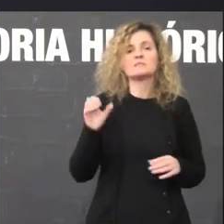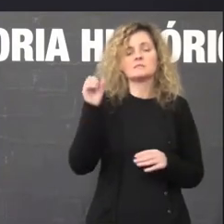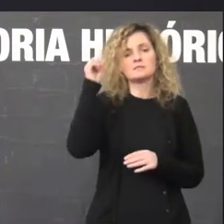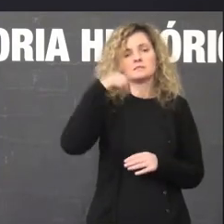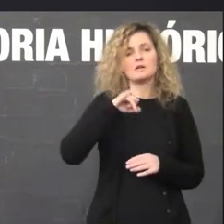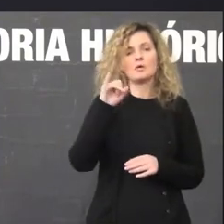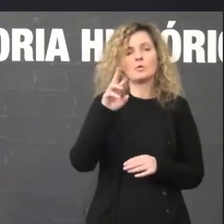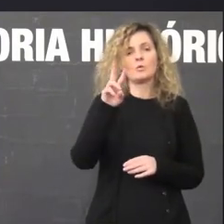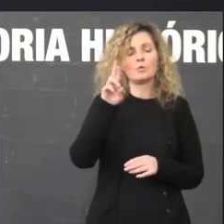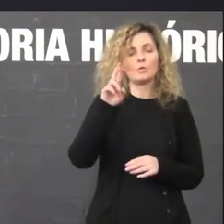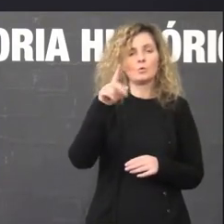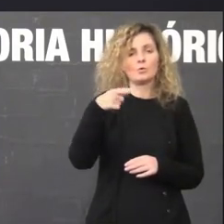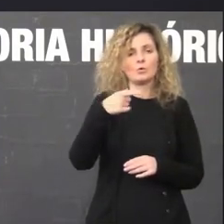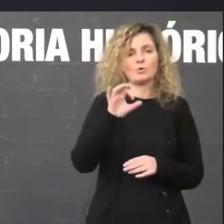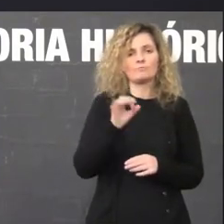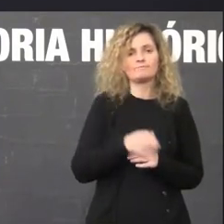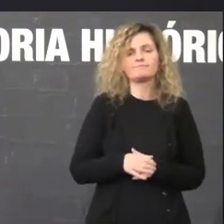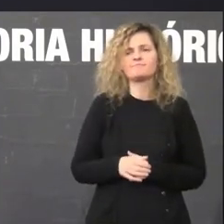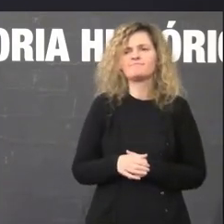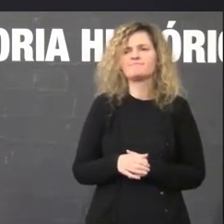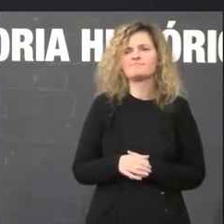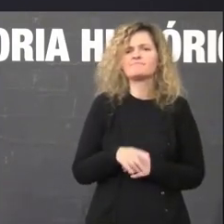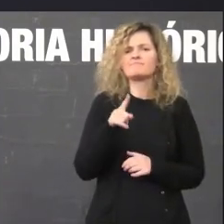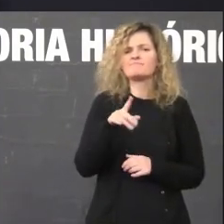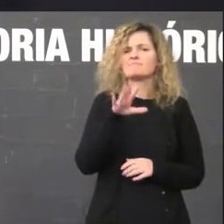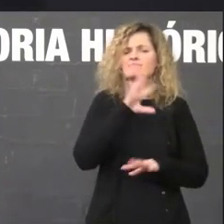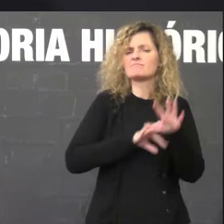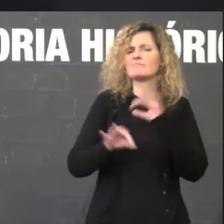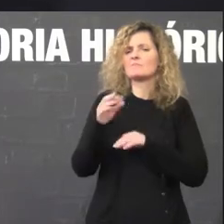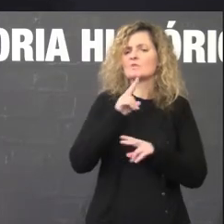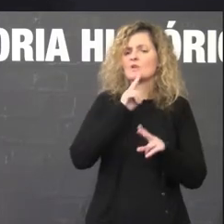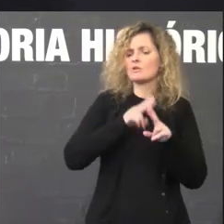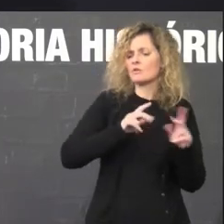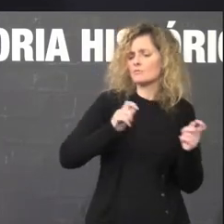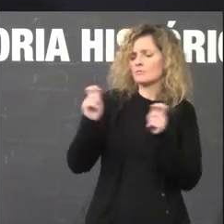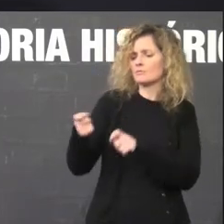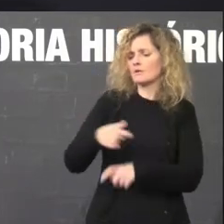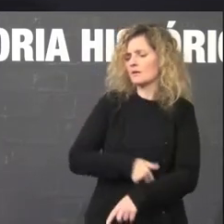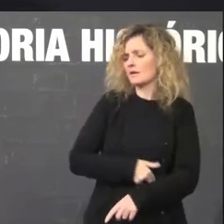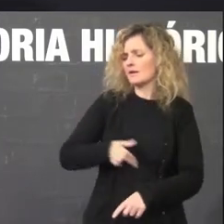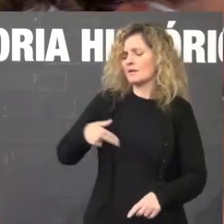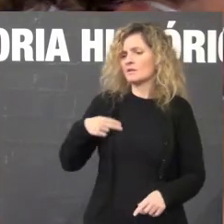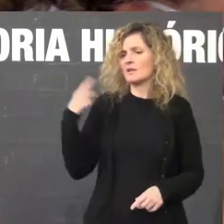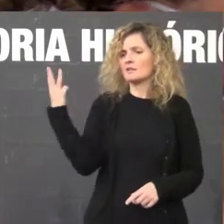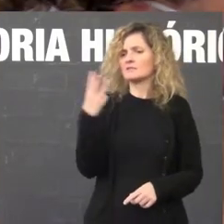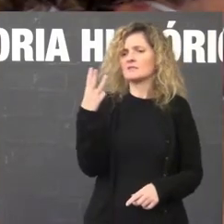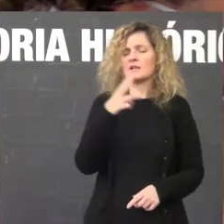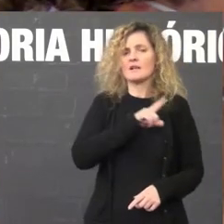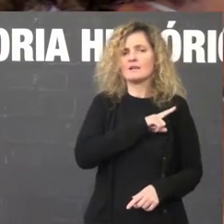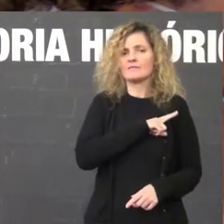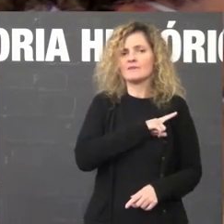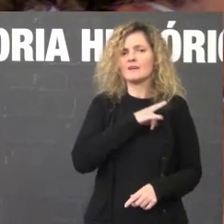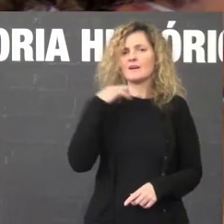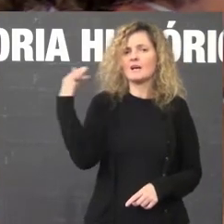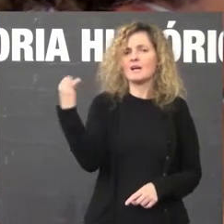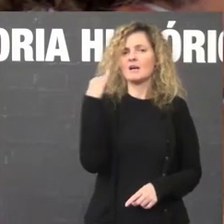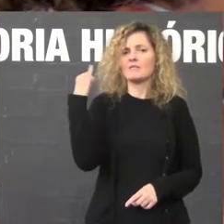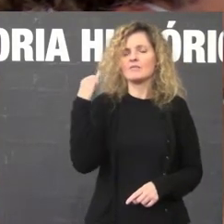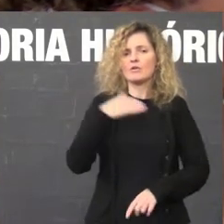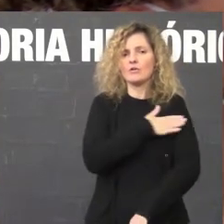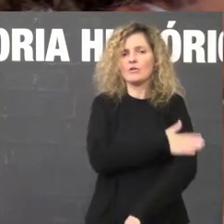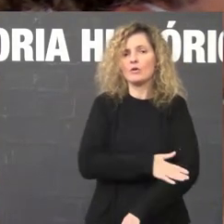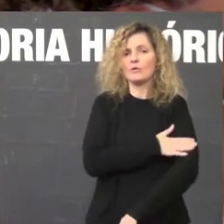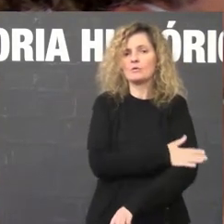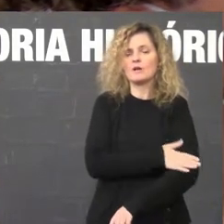Cabanelas, pois decidiuse nombrarlo generalísimo dos tres ejércitos, jefe do